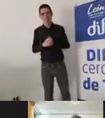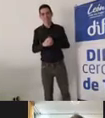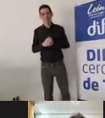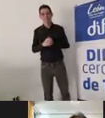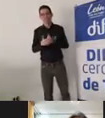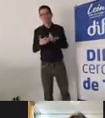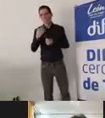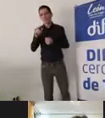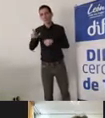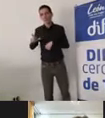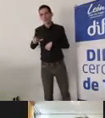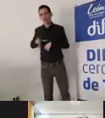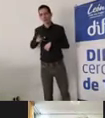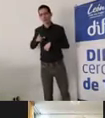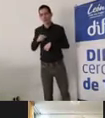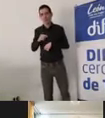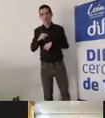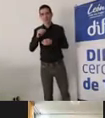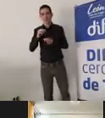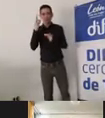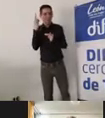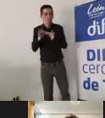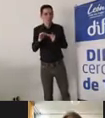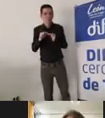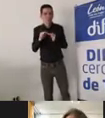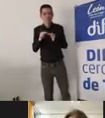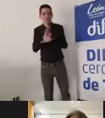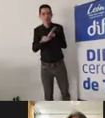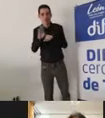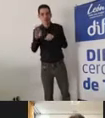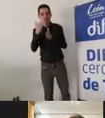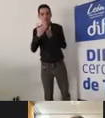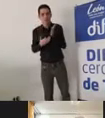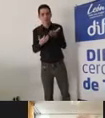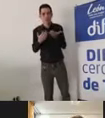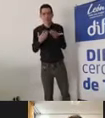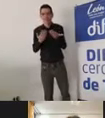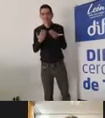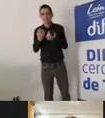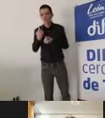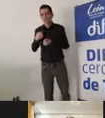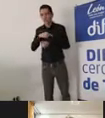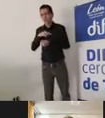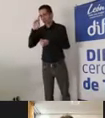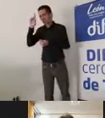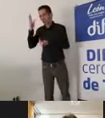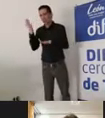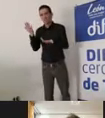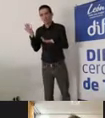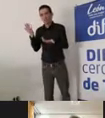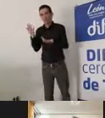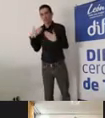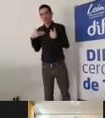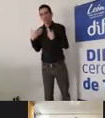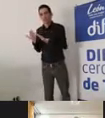Estado no nos representa, no nos garantiza nuestros derechos. Hay una aversión a los políticos también, todos los políticos son iguales, no hay que participar en política.